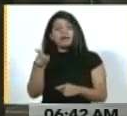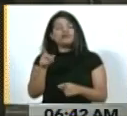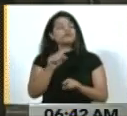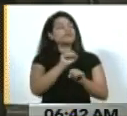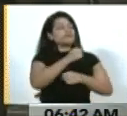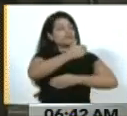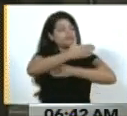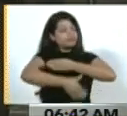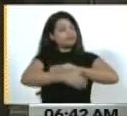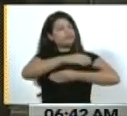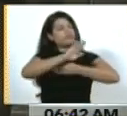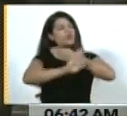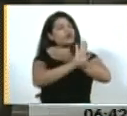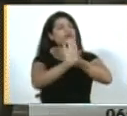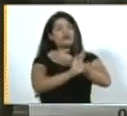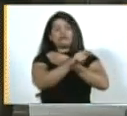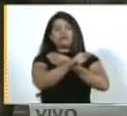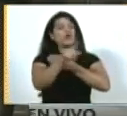confrontaciones, para proteger,